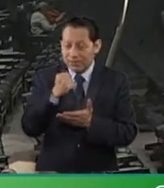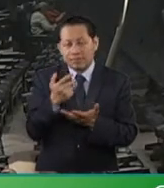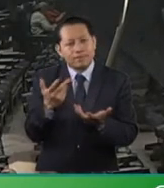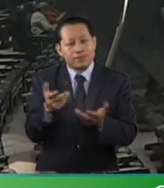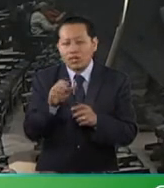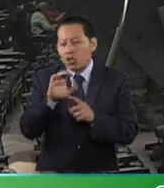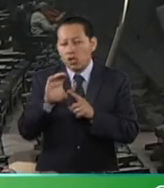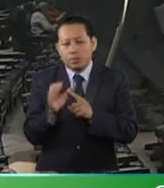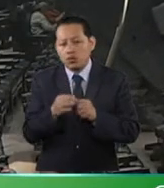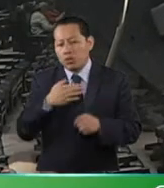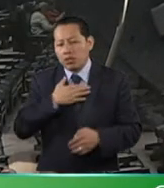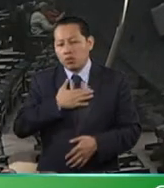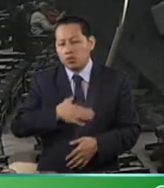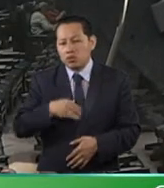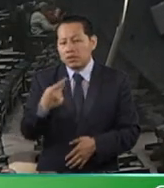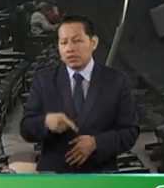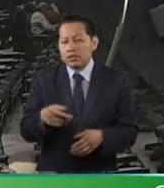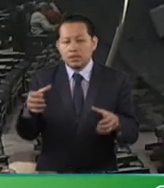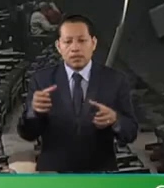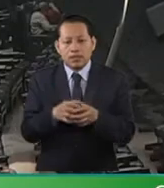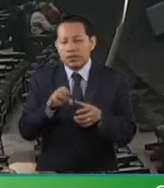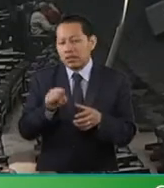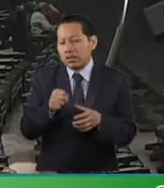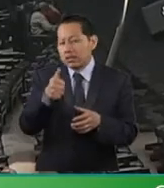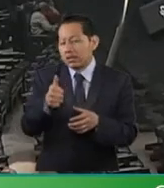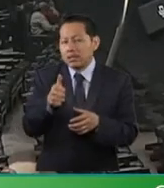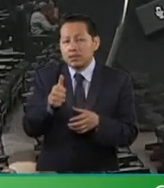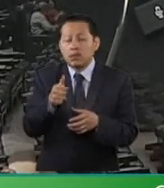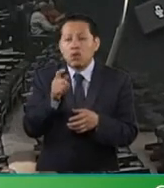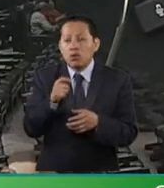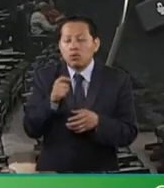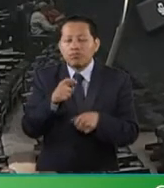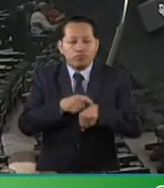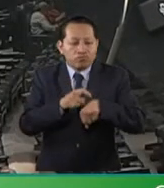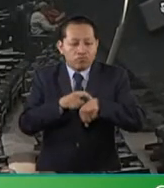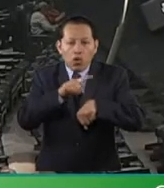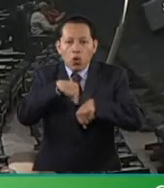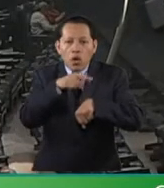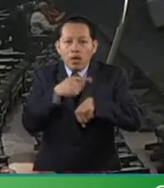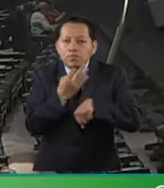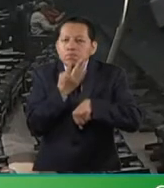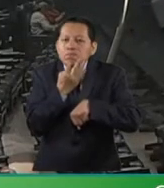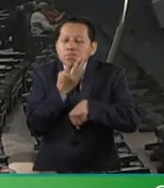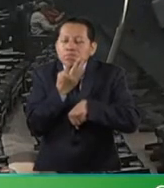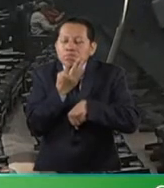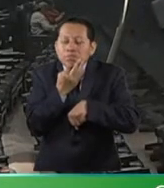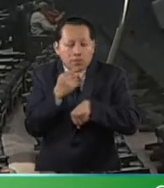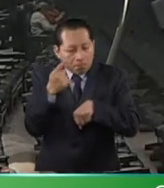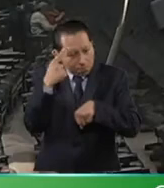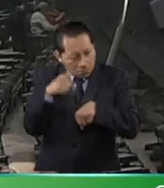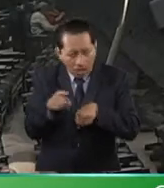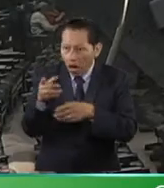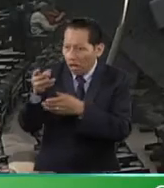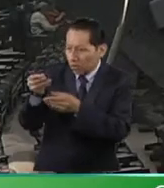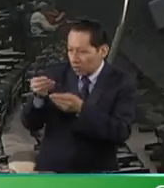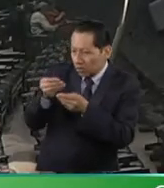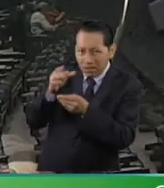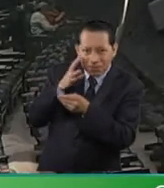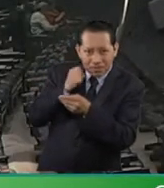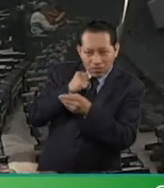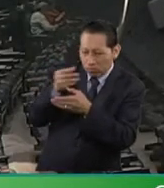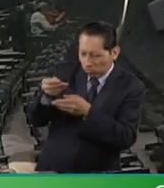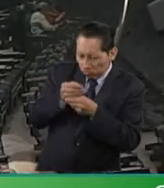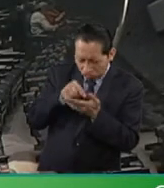de Justicia de esta legislatura solo tuvo unas cuantas horas para revisar y analizar las minutas enviadas por el